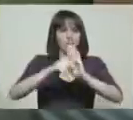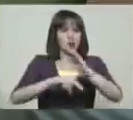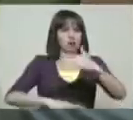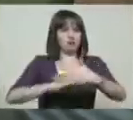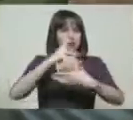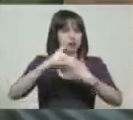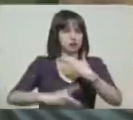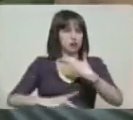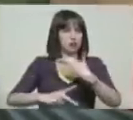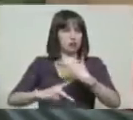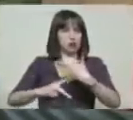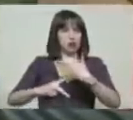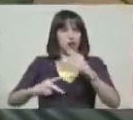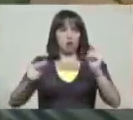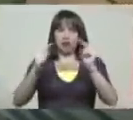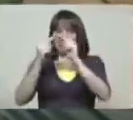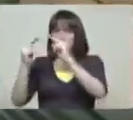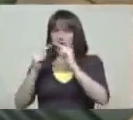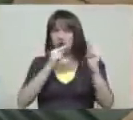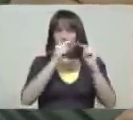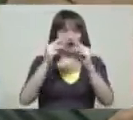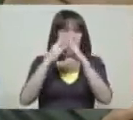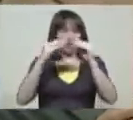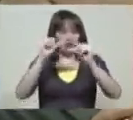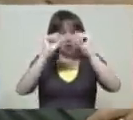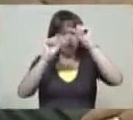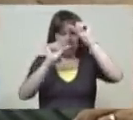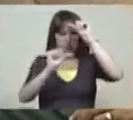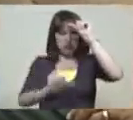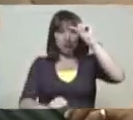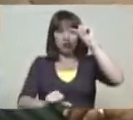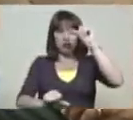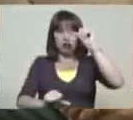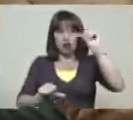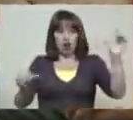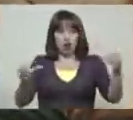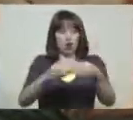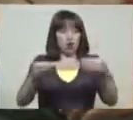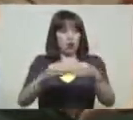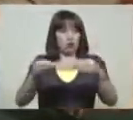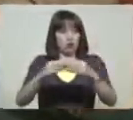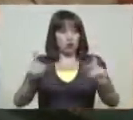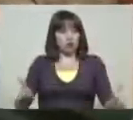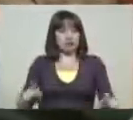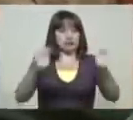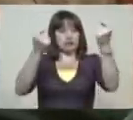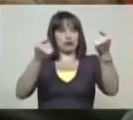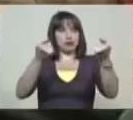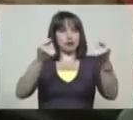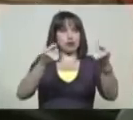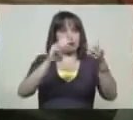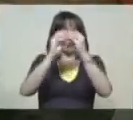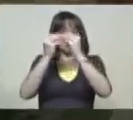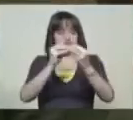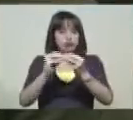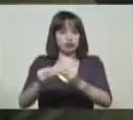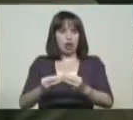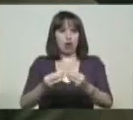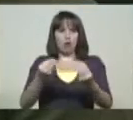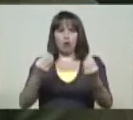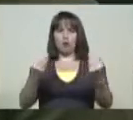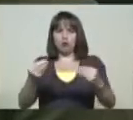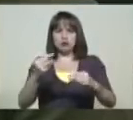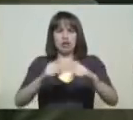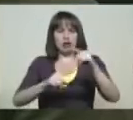para que conozcan todos los detalles del programa de recuperación hasta donde nosotros podamos decir, porque hay muchas cosas que tenemos que